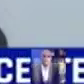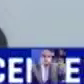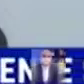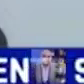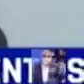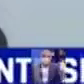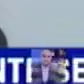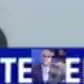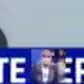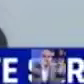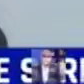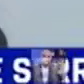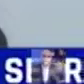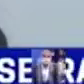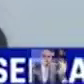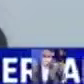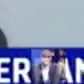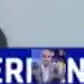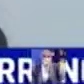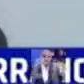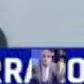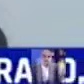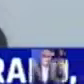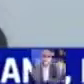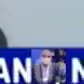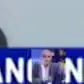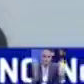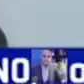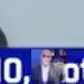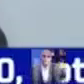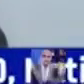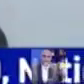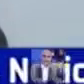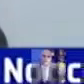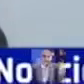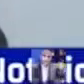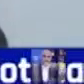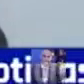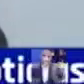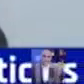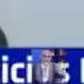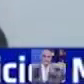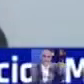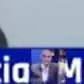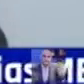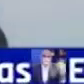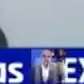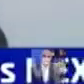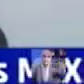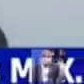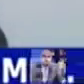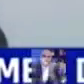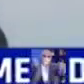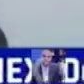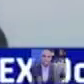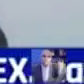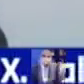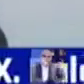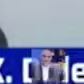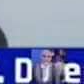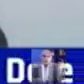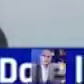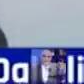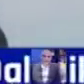la presidencia que hoy ocupa. Ese es Germán Martínez, tenía oficina allá, buscó a